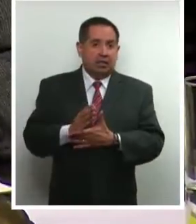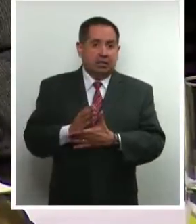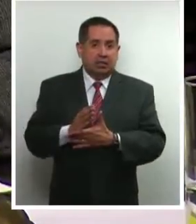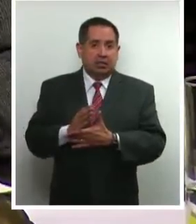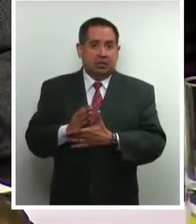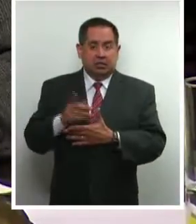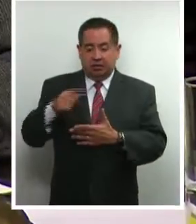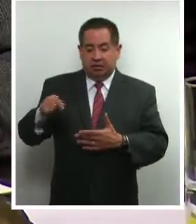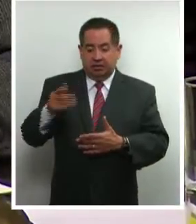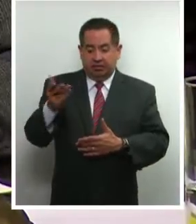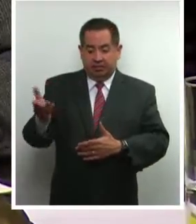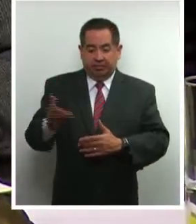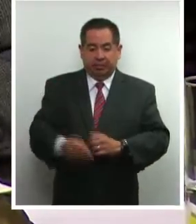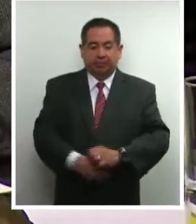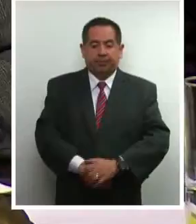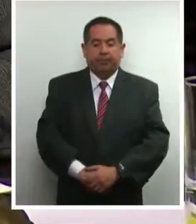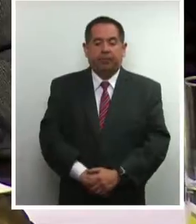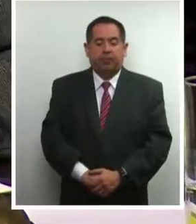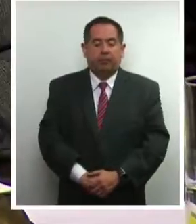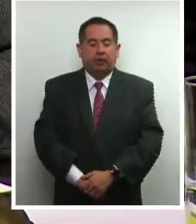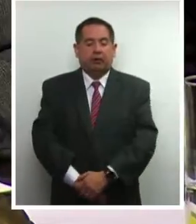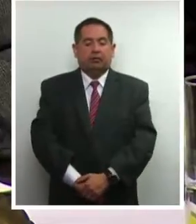diputados presentes.